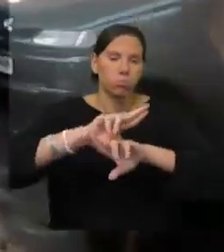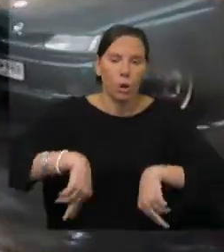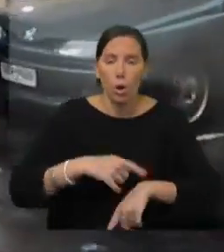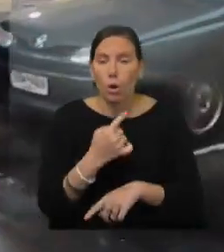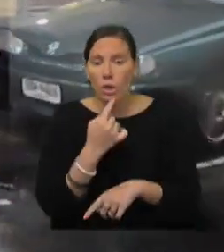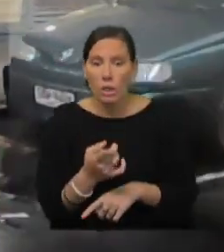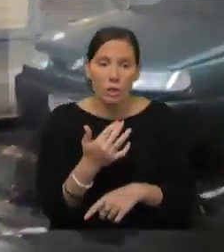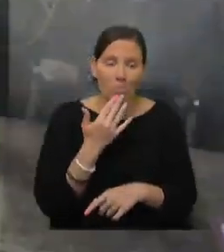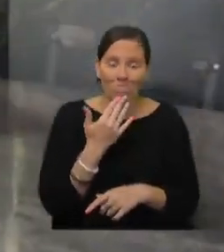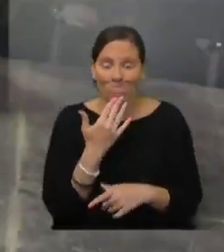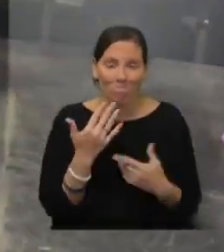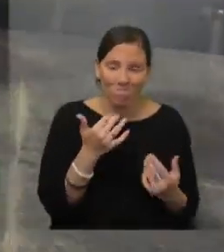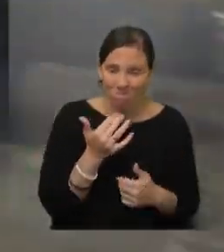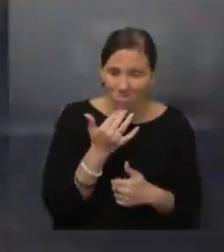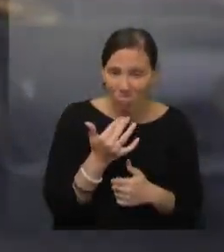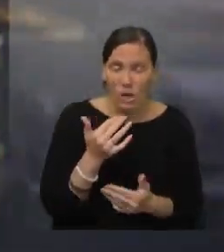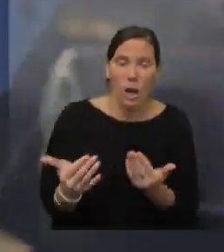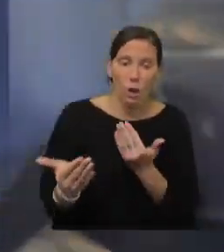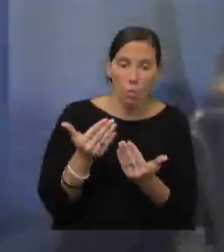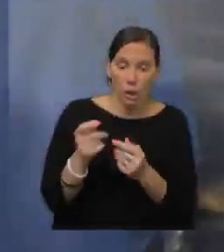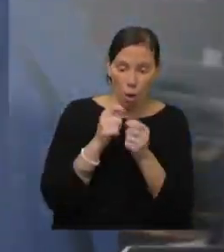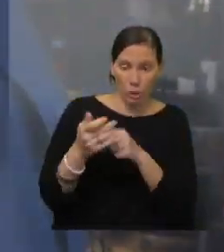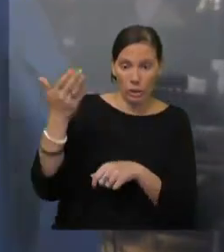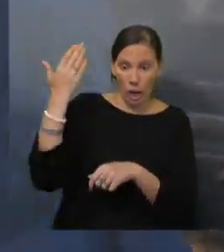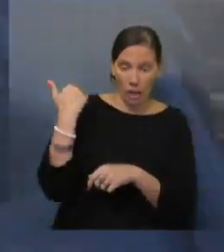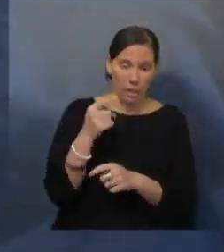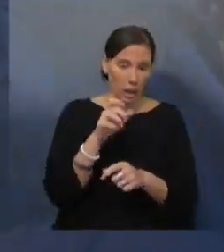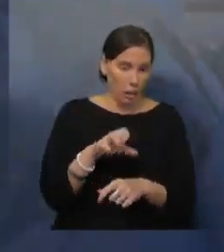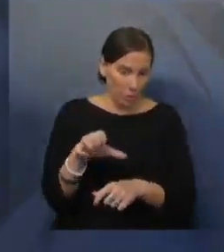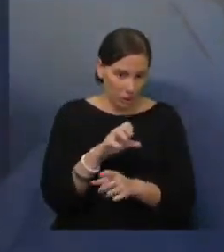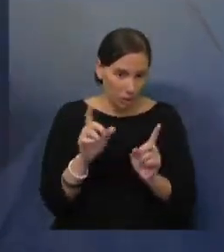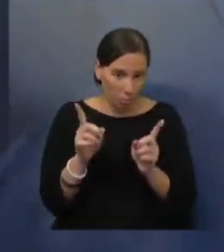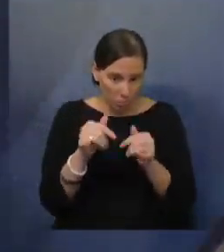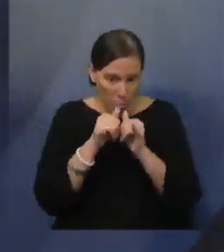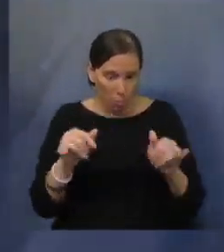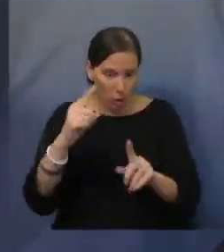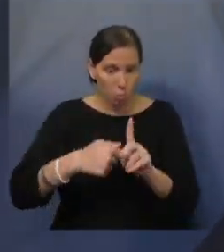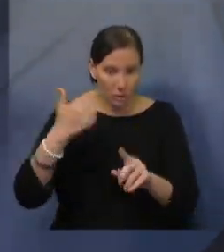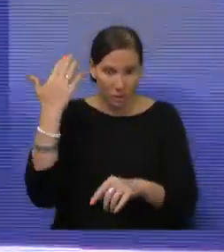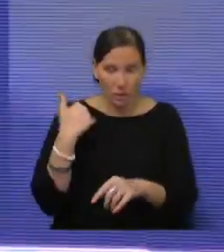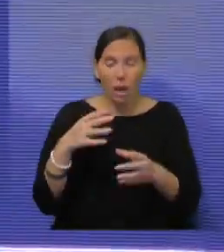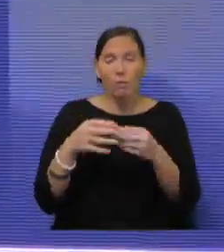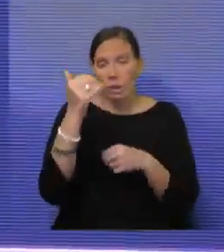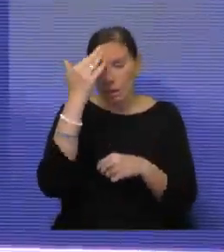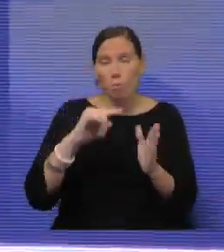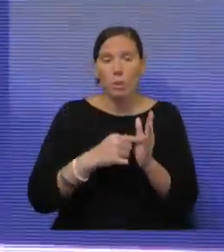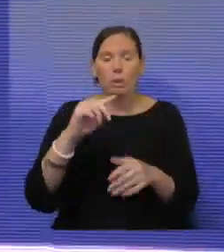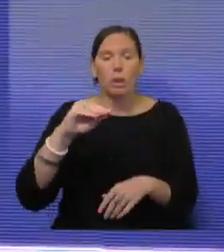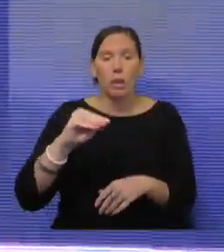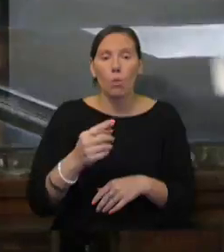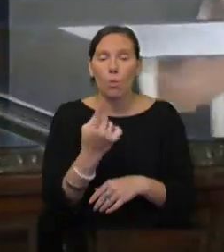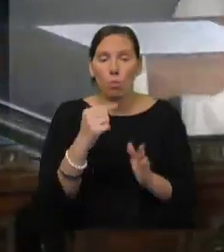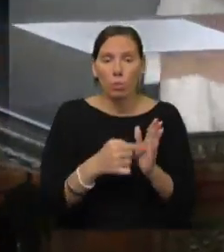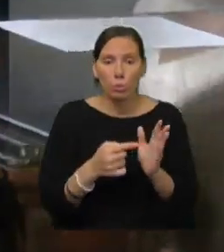manifestaron indefinidas En comparación con la encuesta anterior de la empresa publicada hace un mes el frente amplio Baja un el Partido